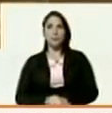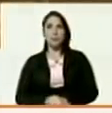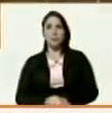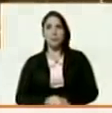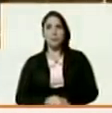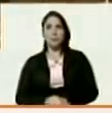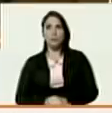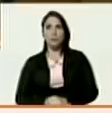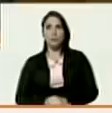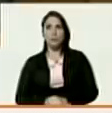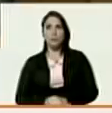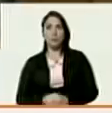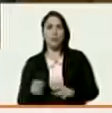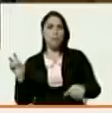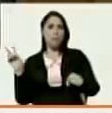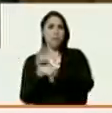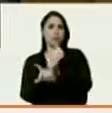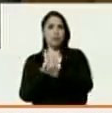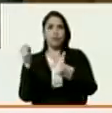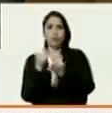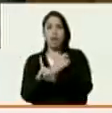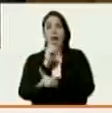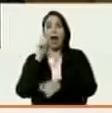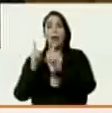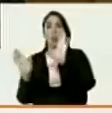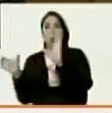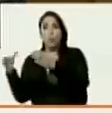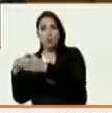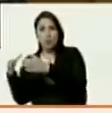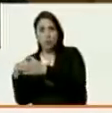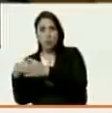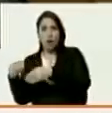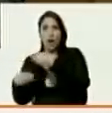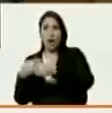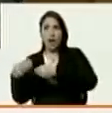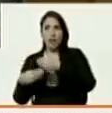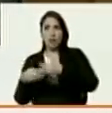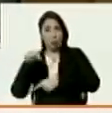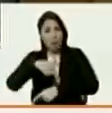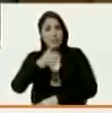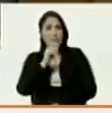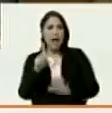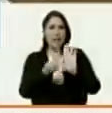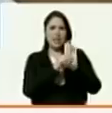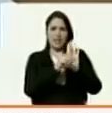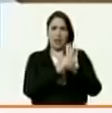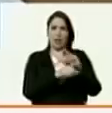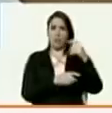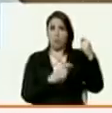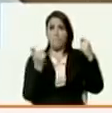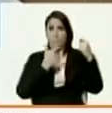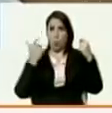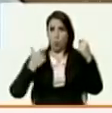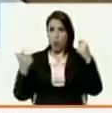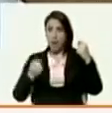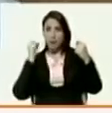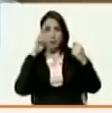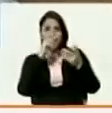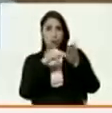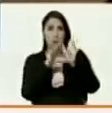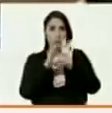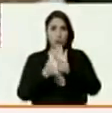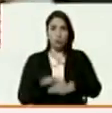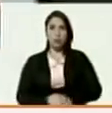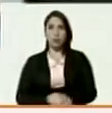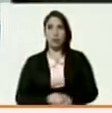en las violaciones que algún sector haya hecho, pero aquí está el reglamento, pueden buscarlo, el reglamento de esta Asamblea Nacional